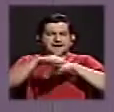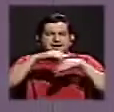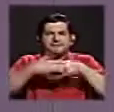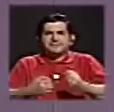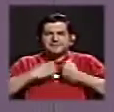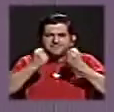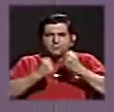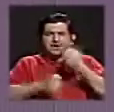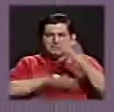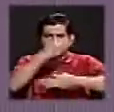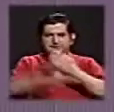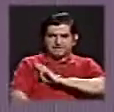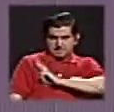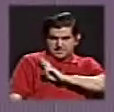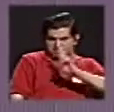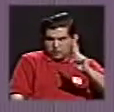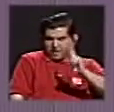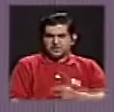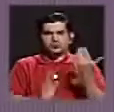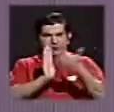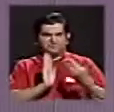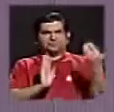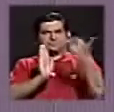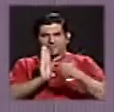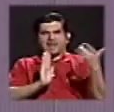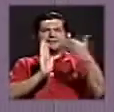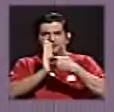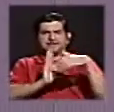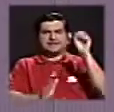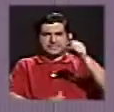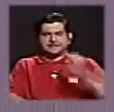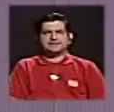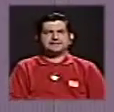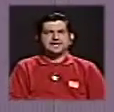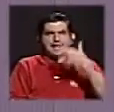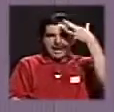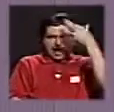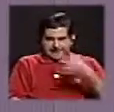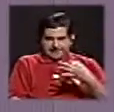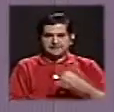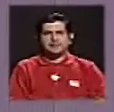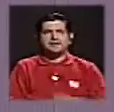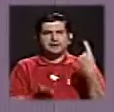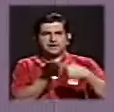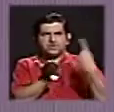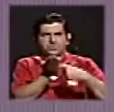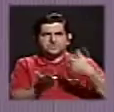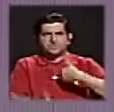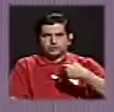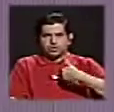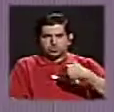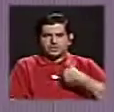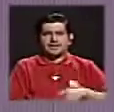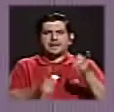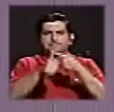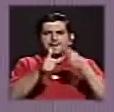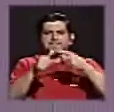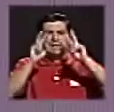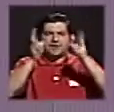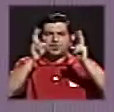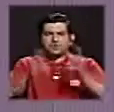religiosos han afectado muchísimo las posiciones y los debates que se han generado, empezando con el